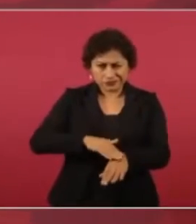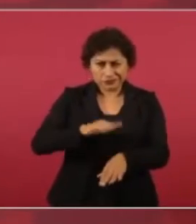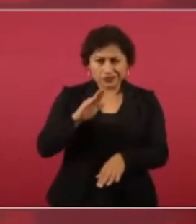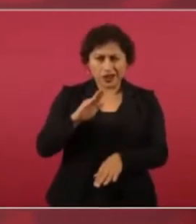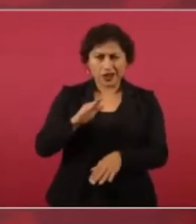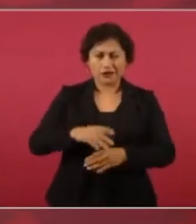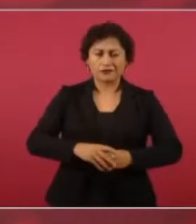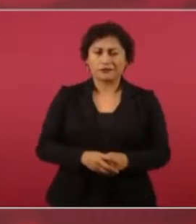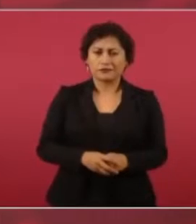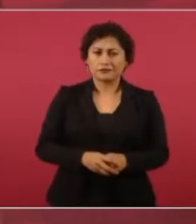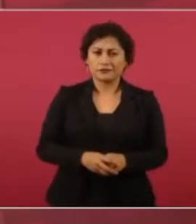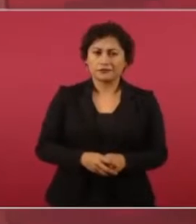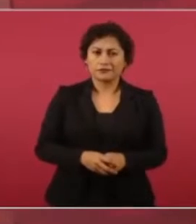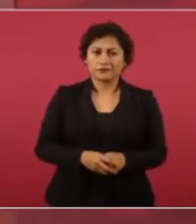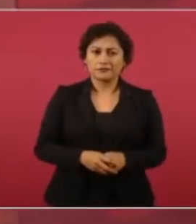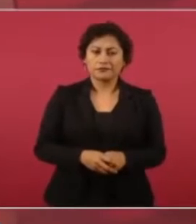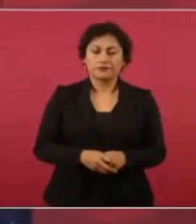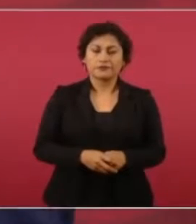o